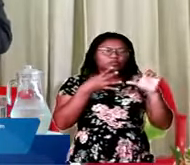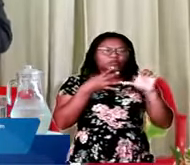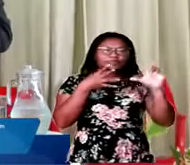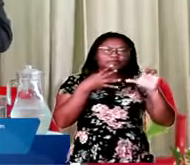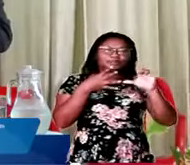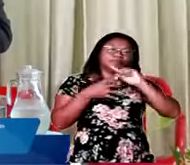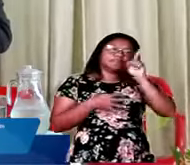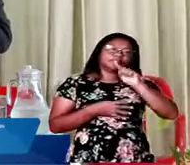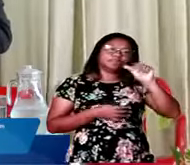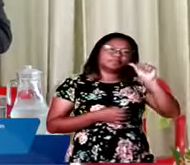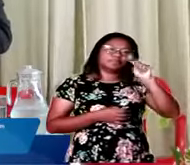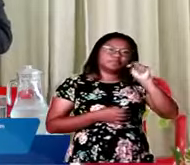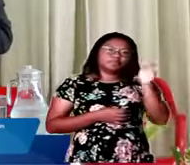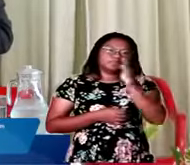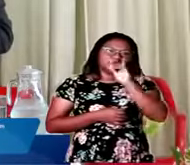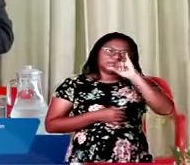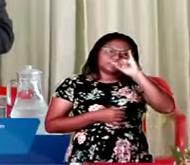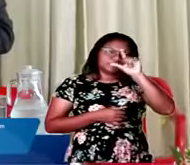San Lucas